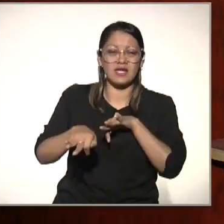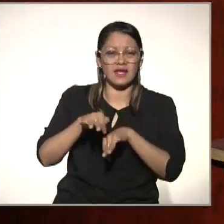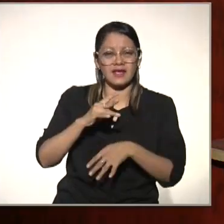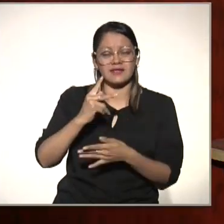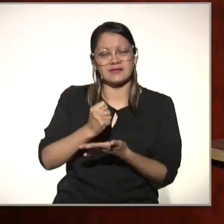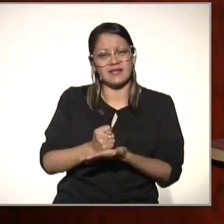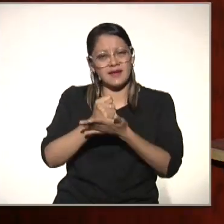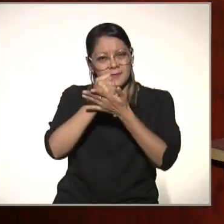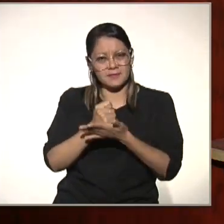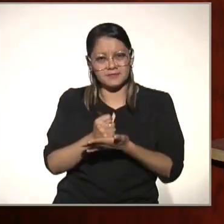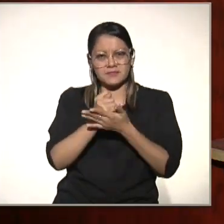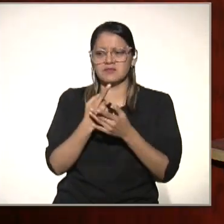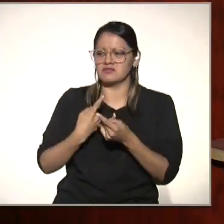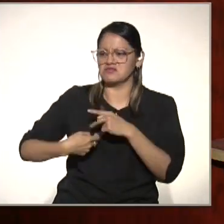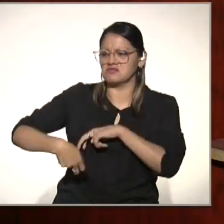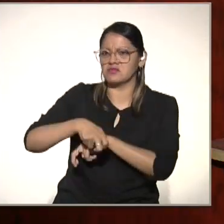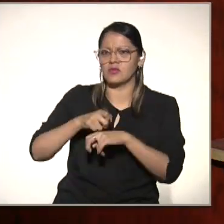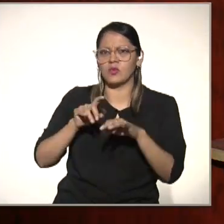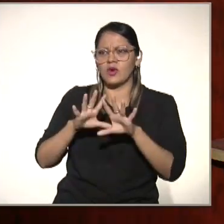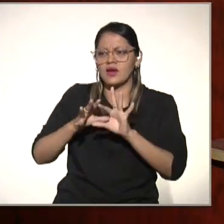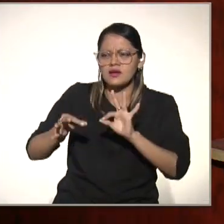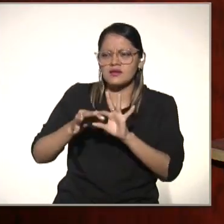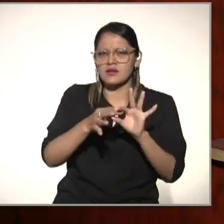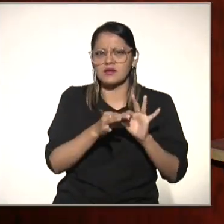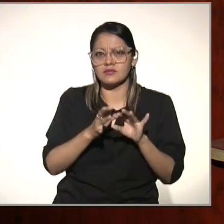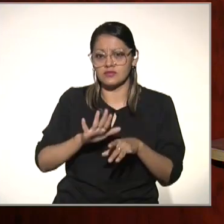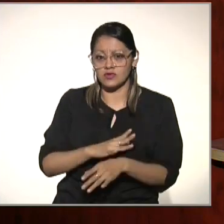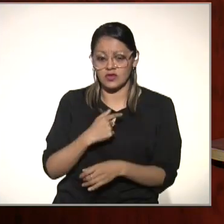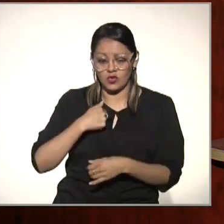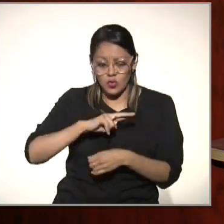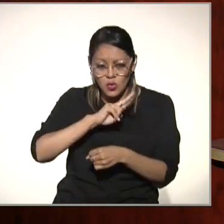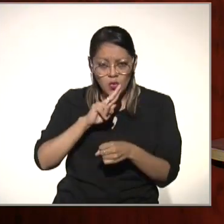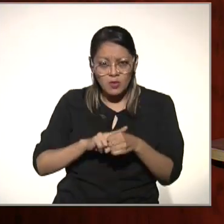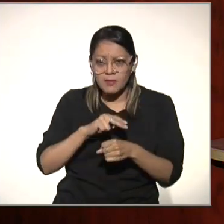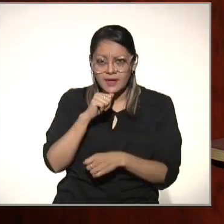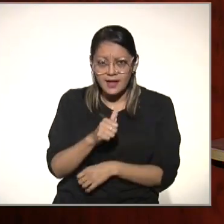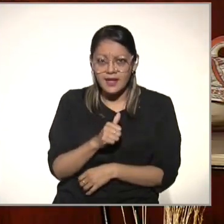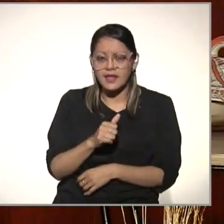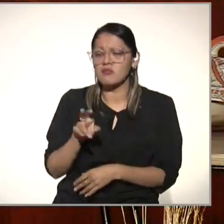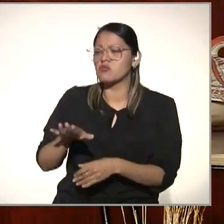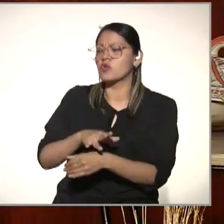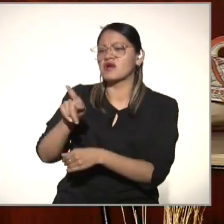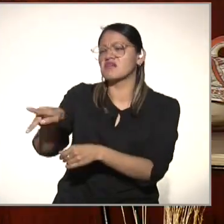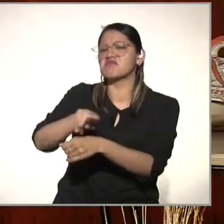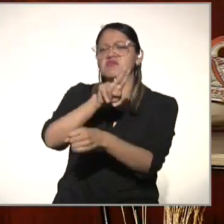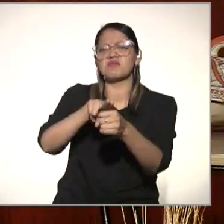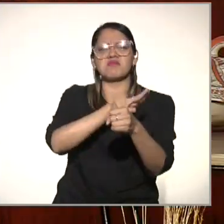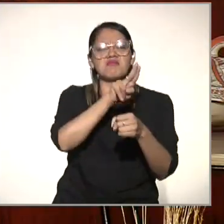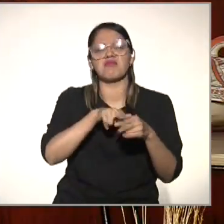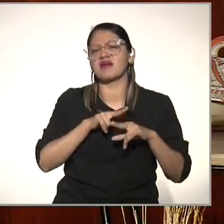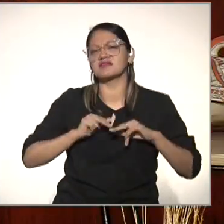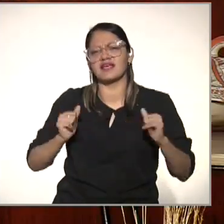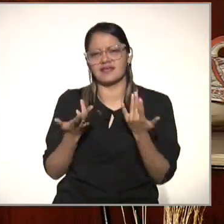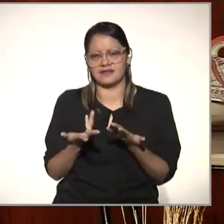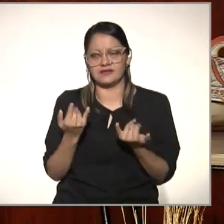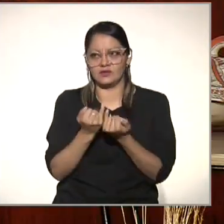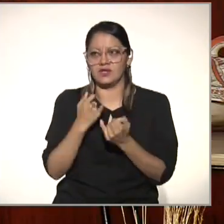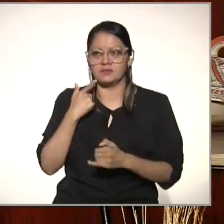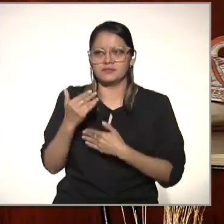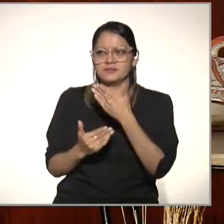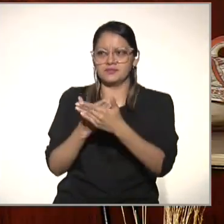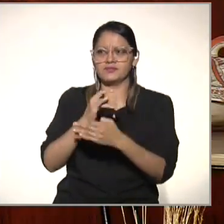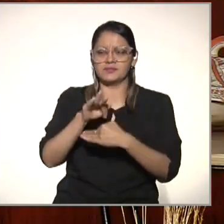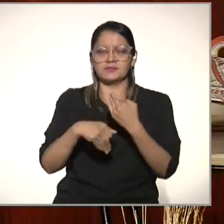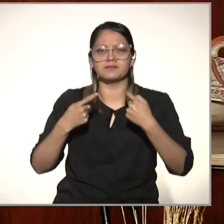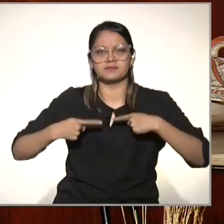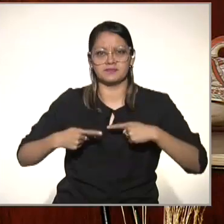entre nosotros, poder decir no soy normal, porque nadie es normal, lo siento. Y yo creo que si de por sí el proceso, para todas las personas, o sea, yo creo que quien